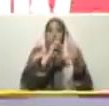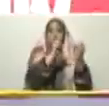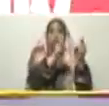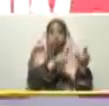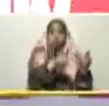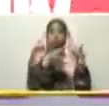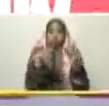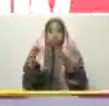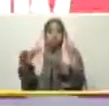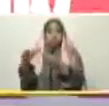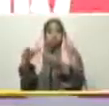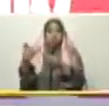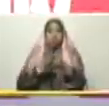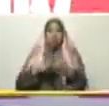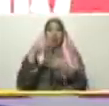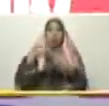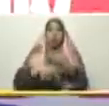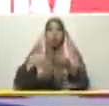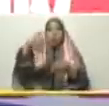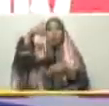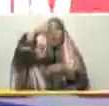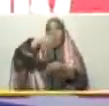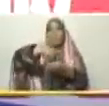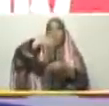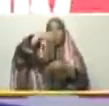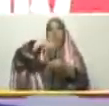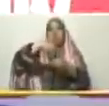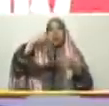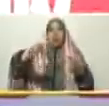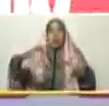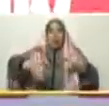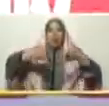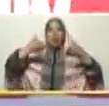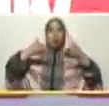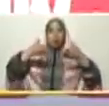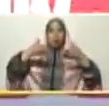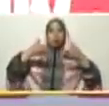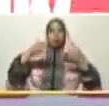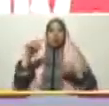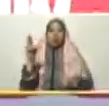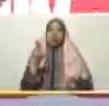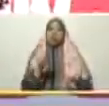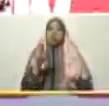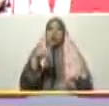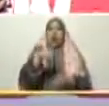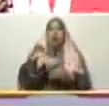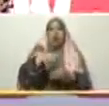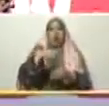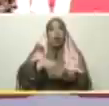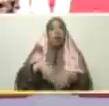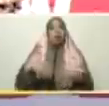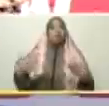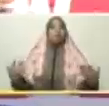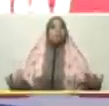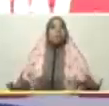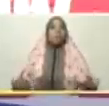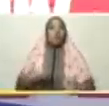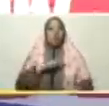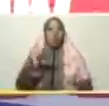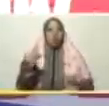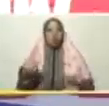para ganar en todos los escenarios pero sobre todo ganar elecciones porque si no ganamos elecciones que somos